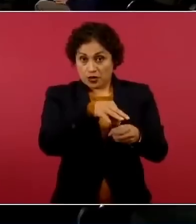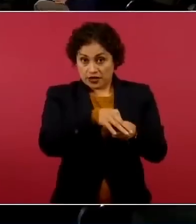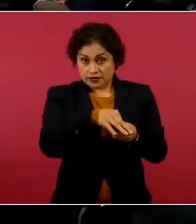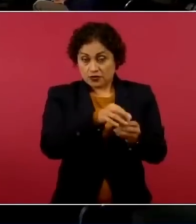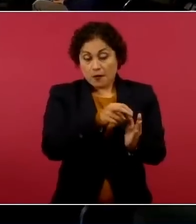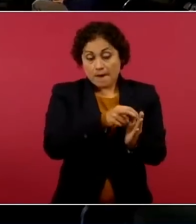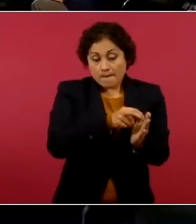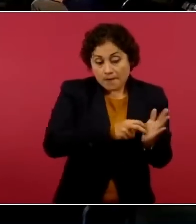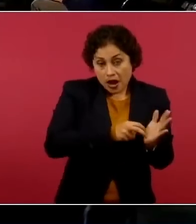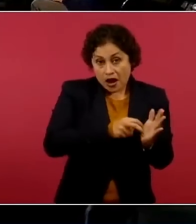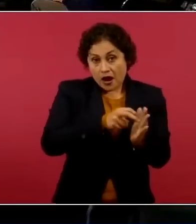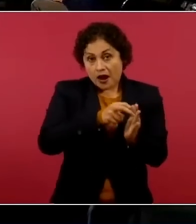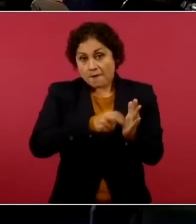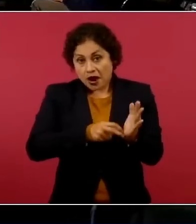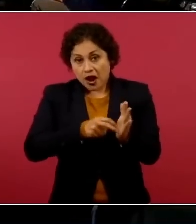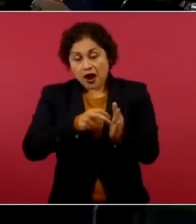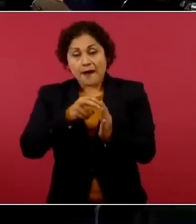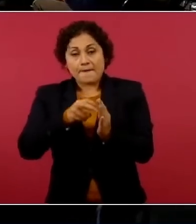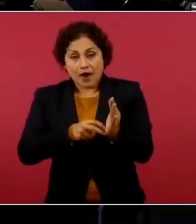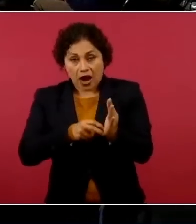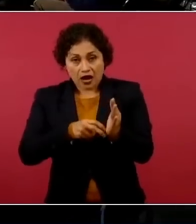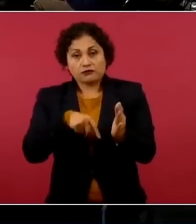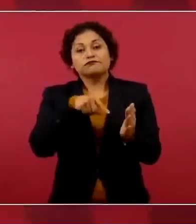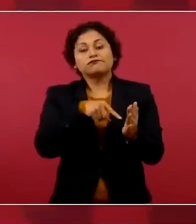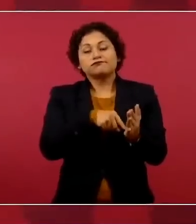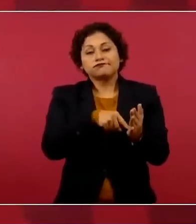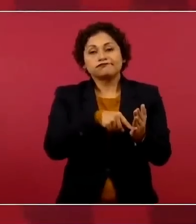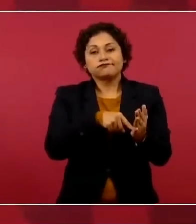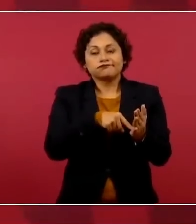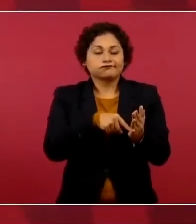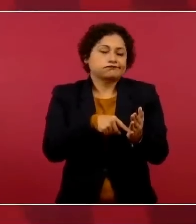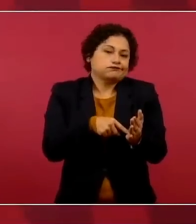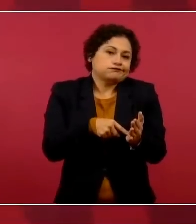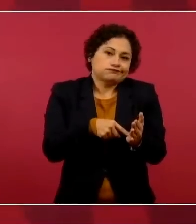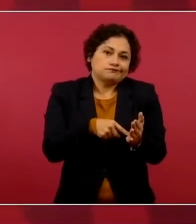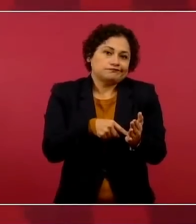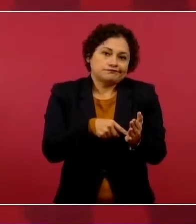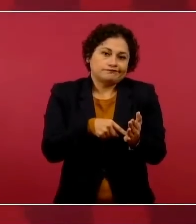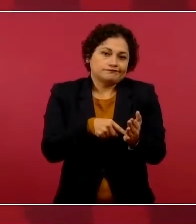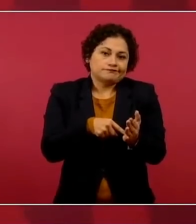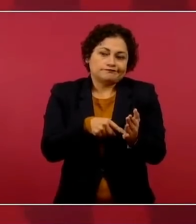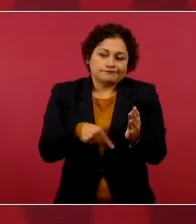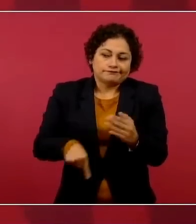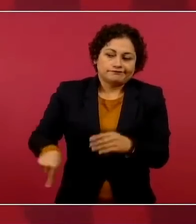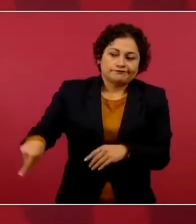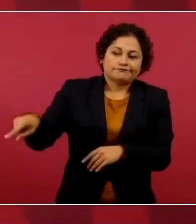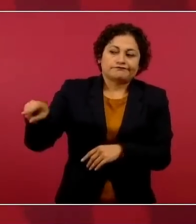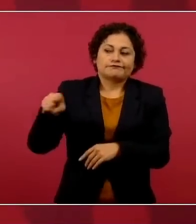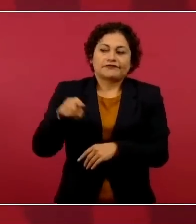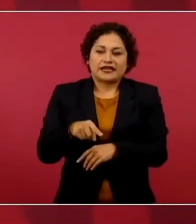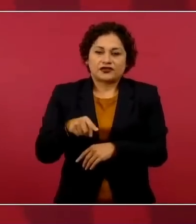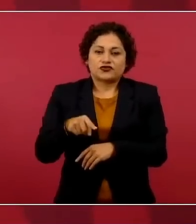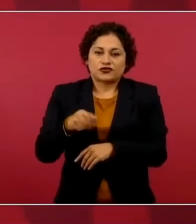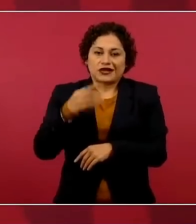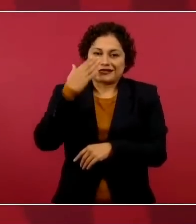pues se tiene la limitación de que no se puede contradecir